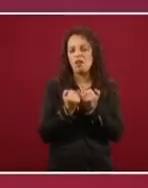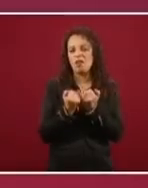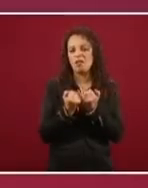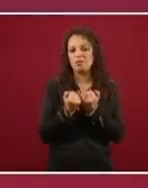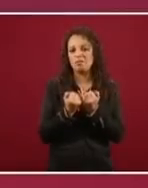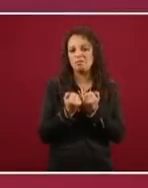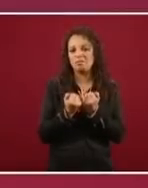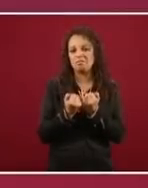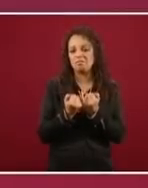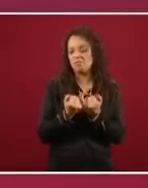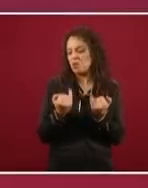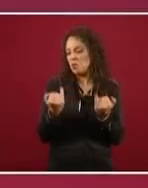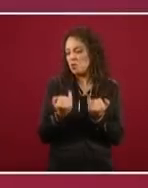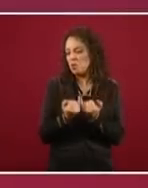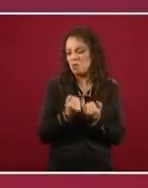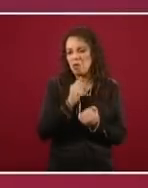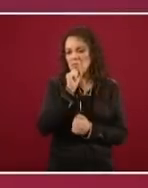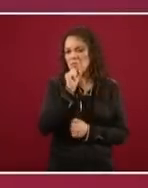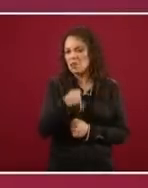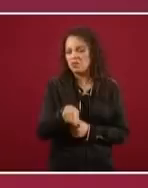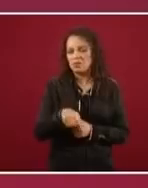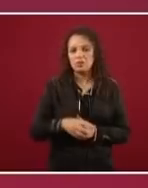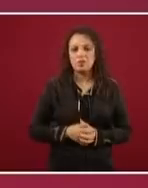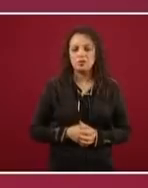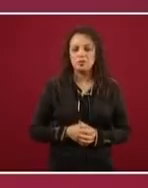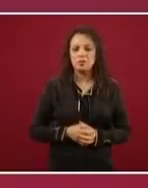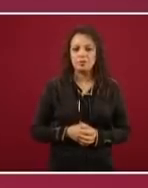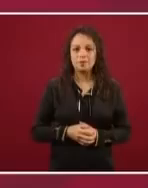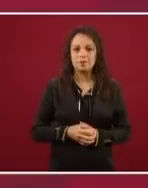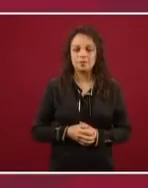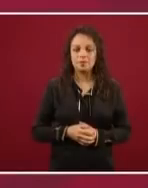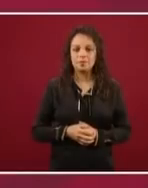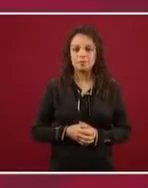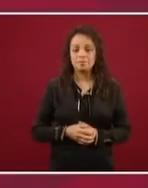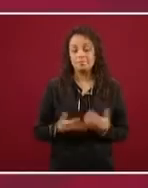todos son lo mismo entonces